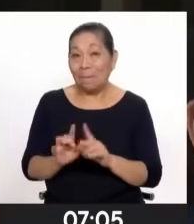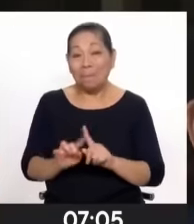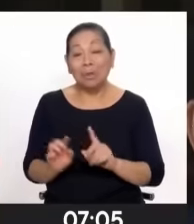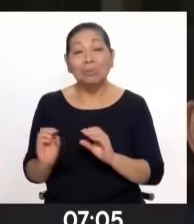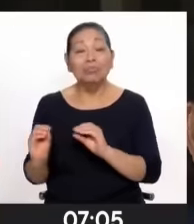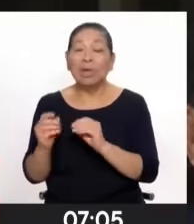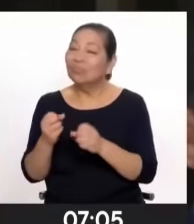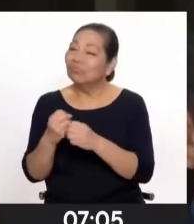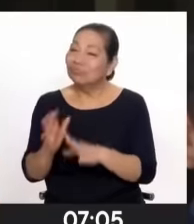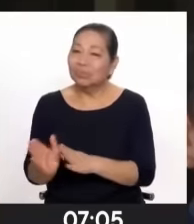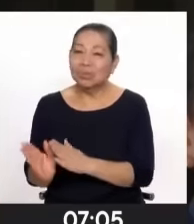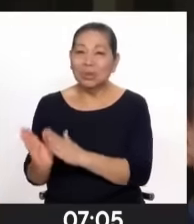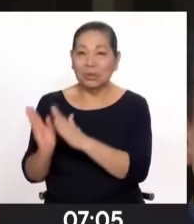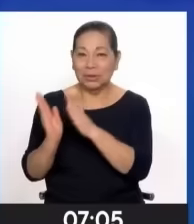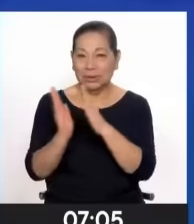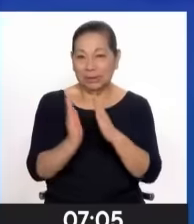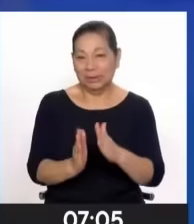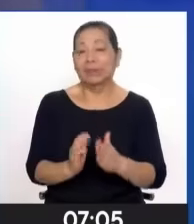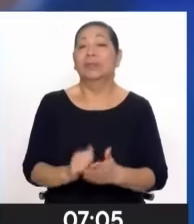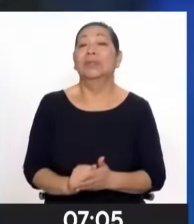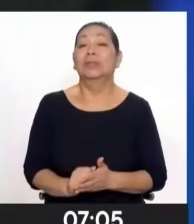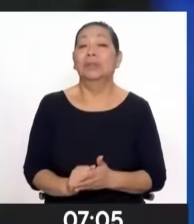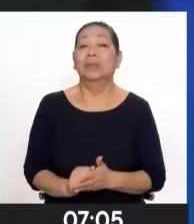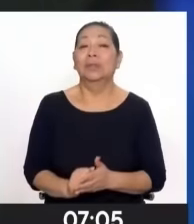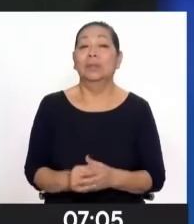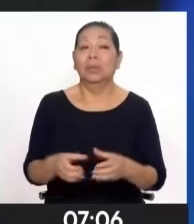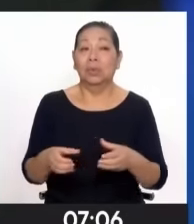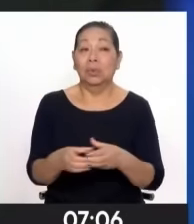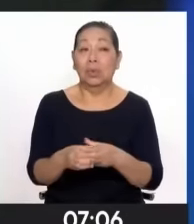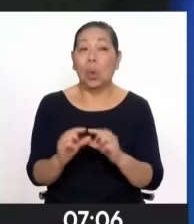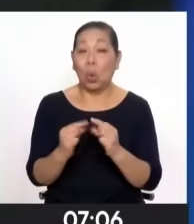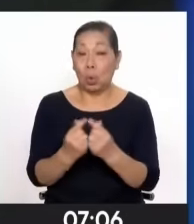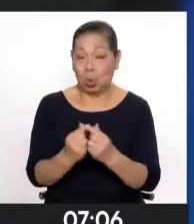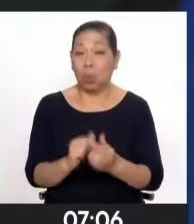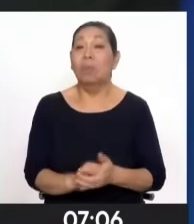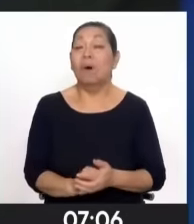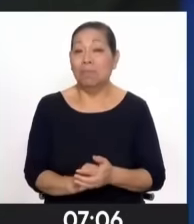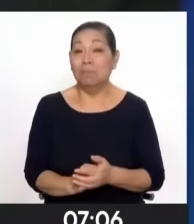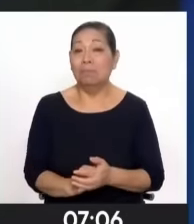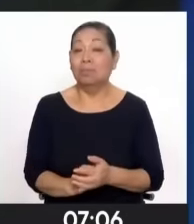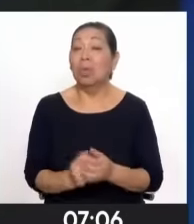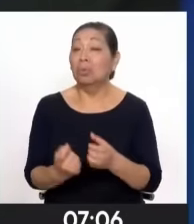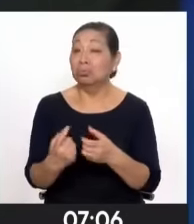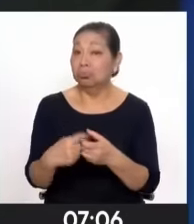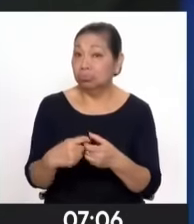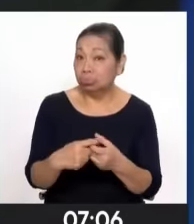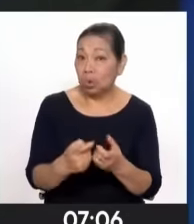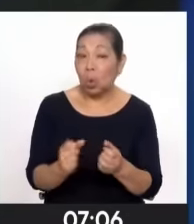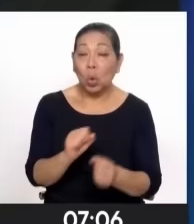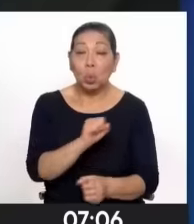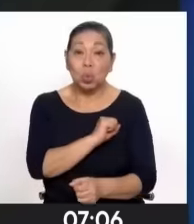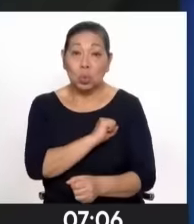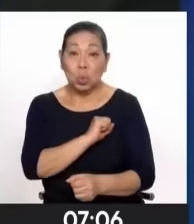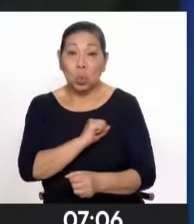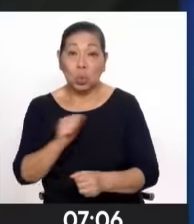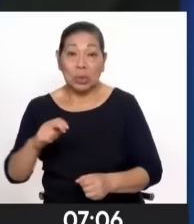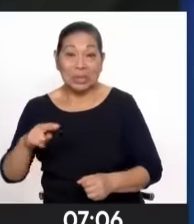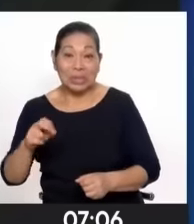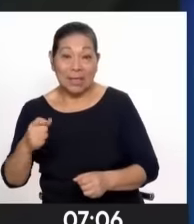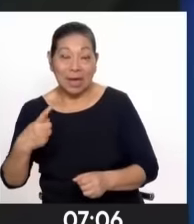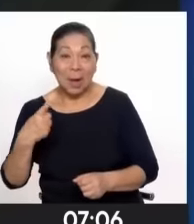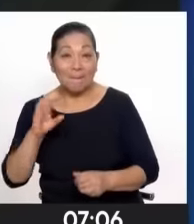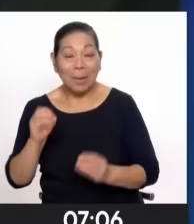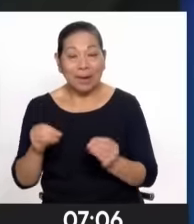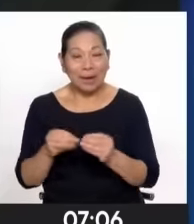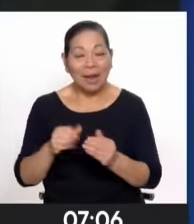decidió renunciar al partido como militante de ese grupo político participó en la campaña de Susana villarán para la